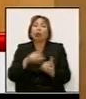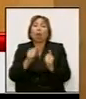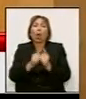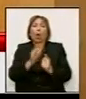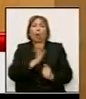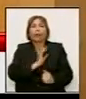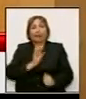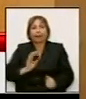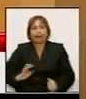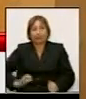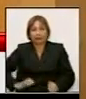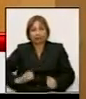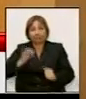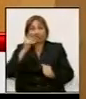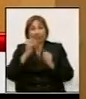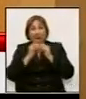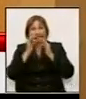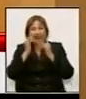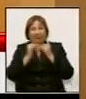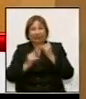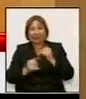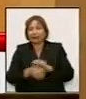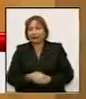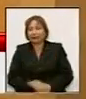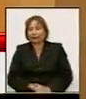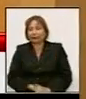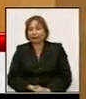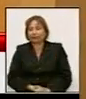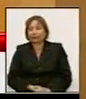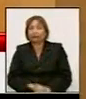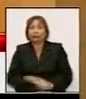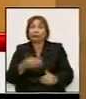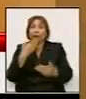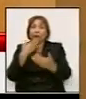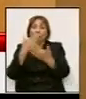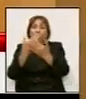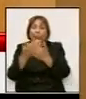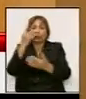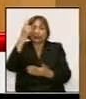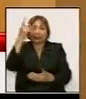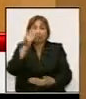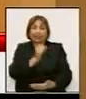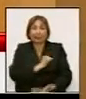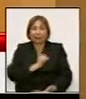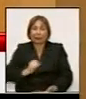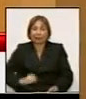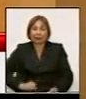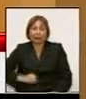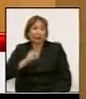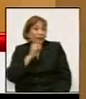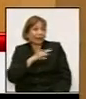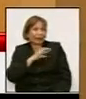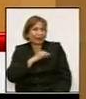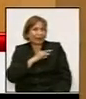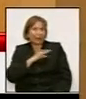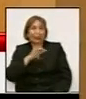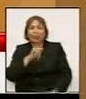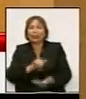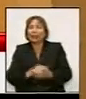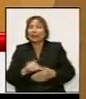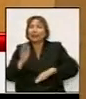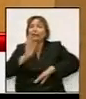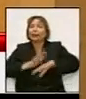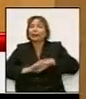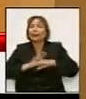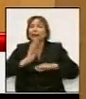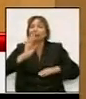en el último día. Te damos gracias, Señor, por los beneficios derramados sobre tu